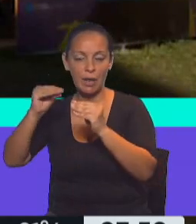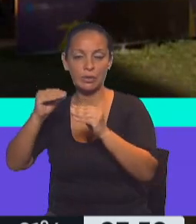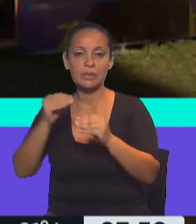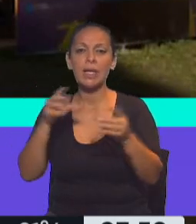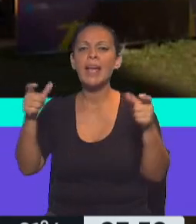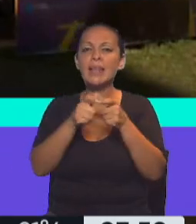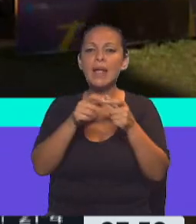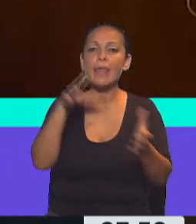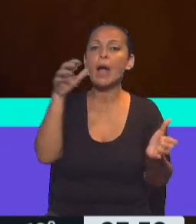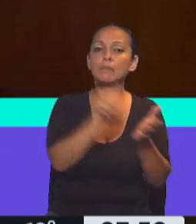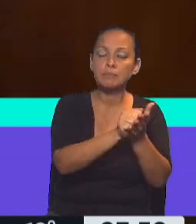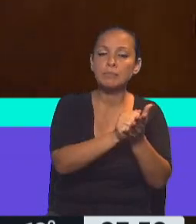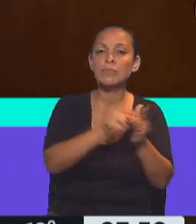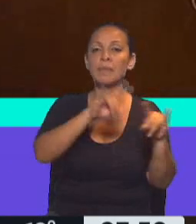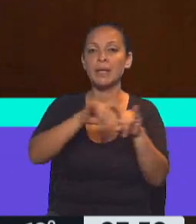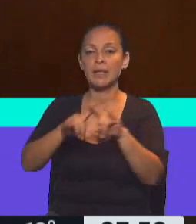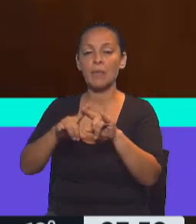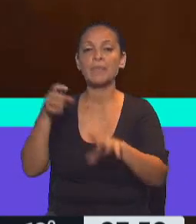página web, que es